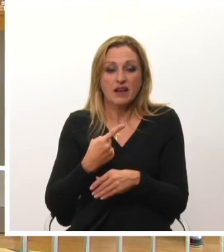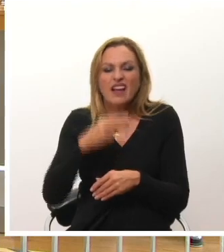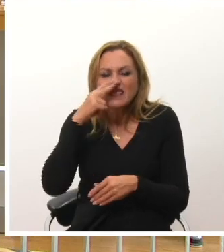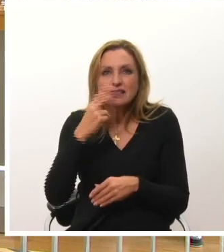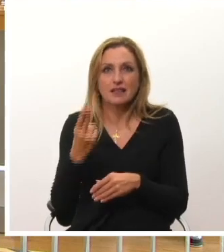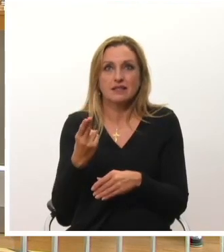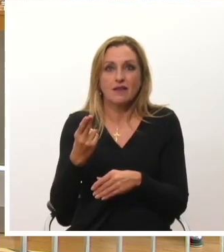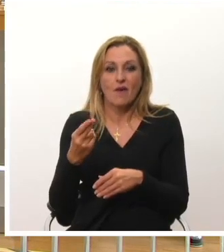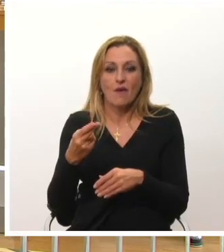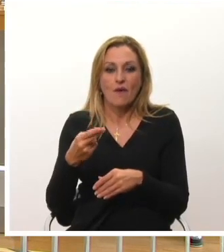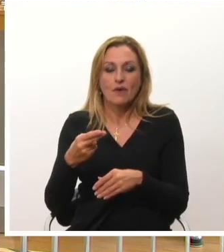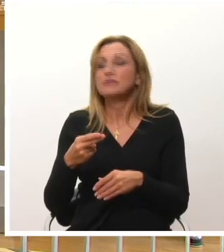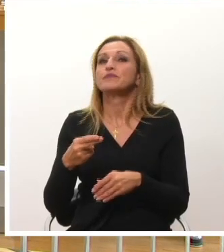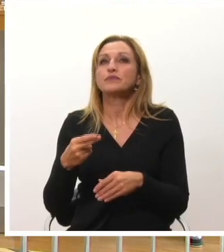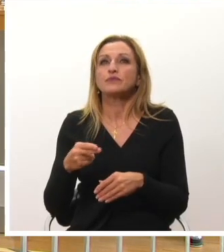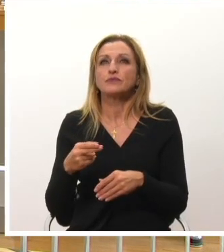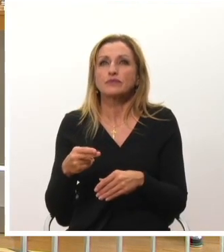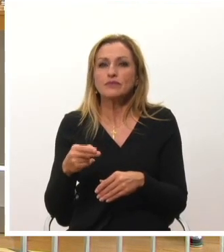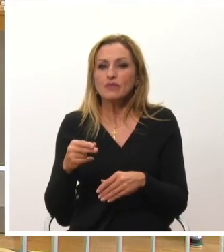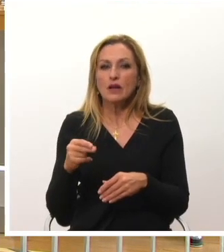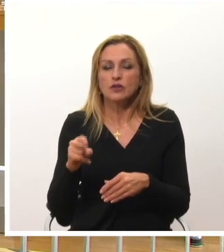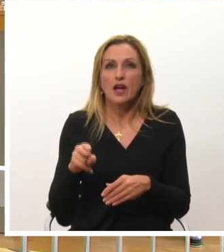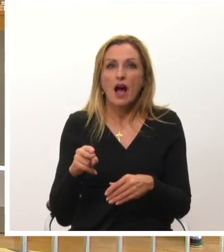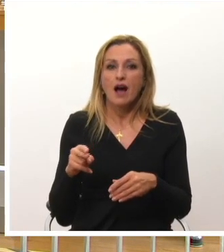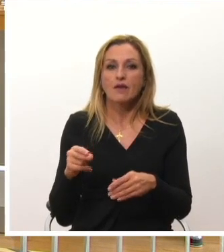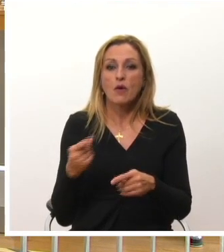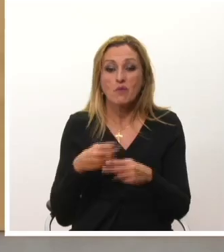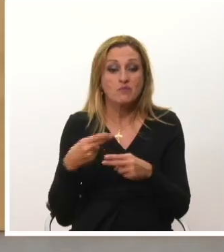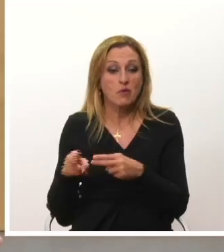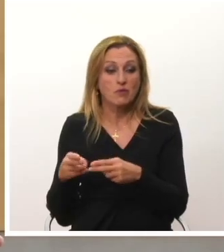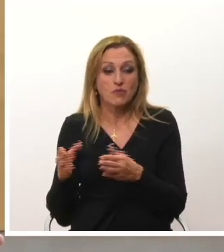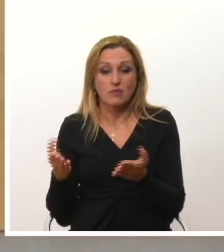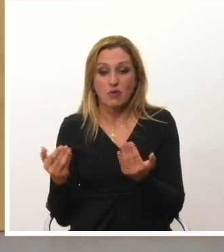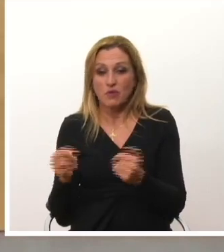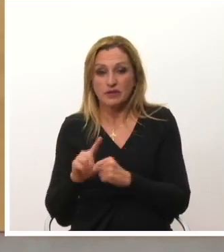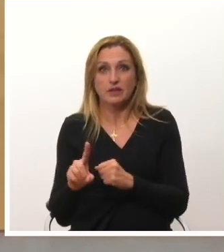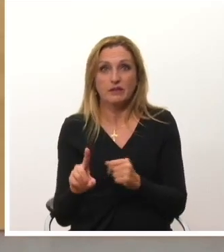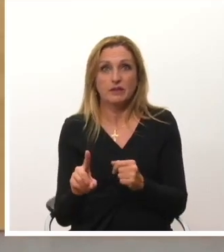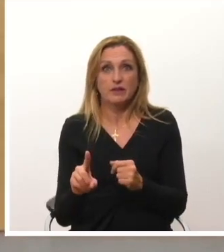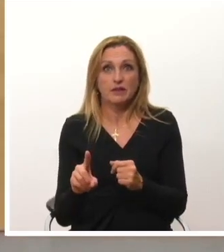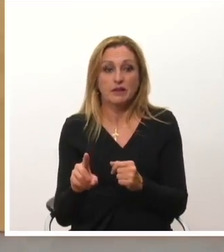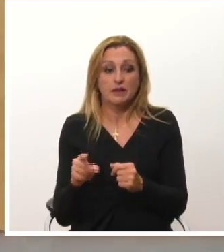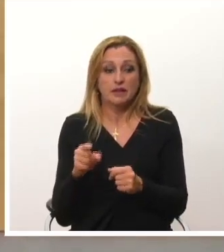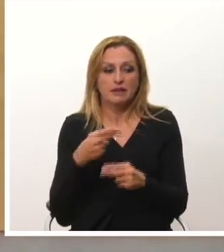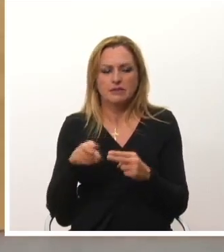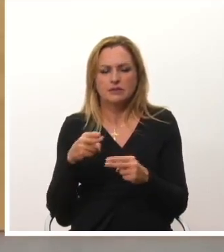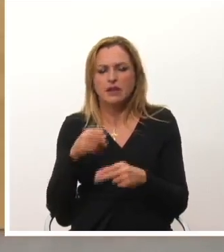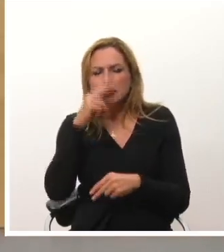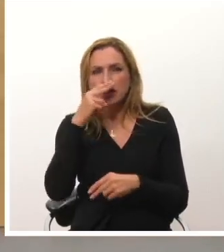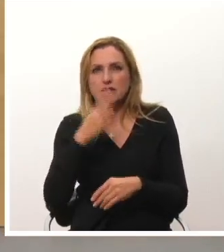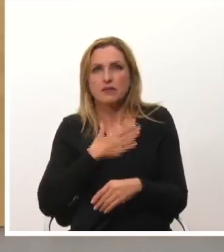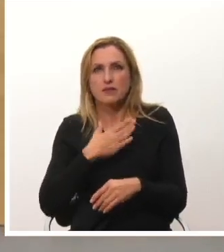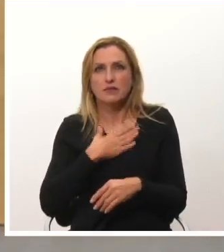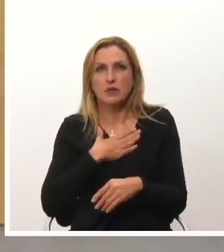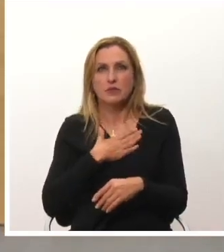sean populistas no hagan lo mismo que los otros es que Exactamente igual hablan de intereses propios dice lo mismo que ha dicho el